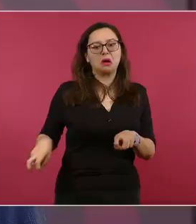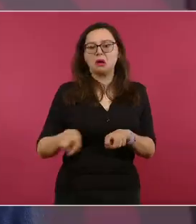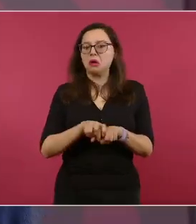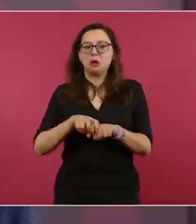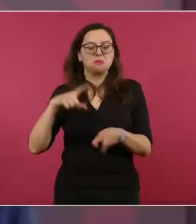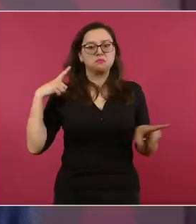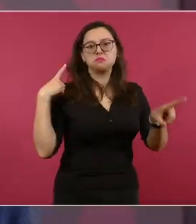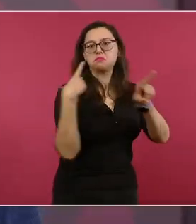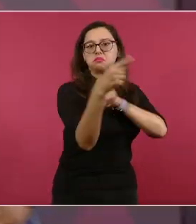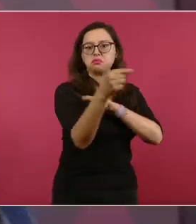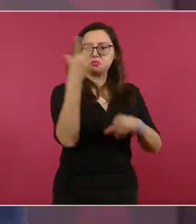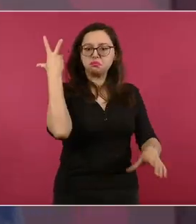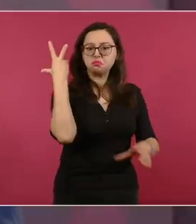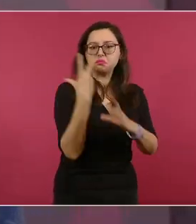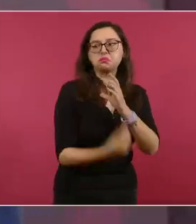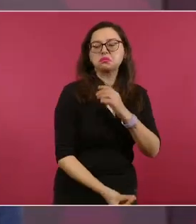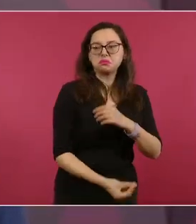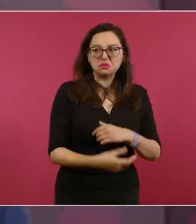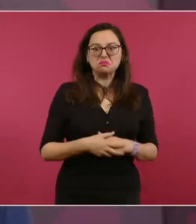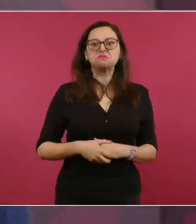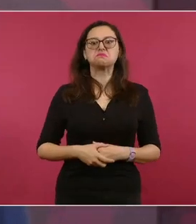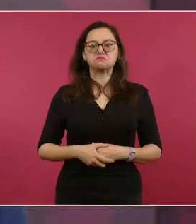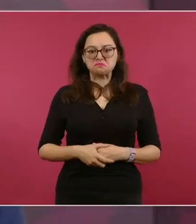vicepresidente que estaba en la embajada.